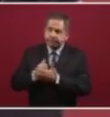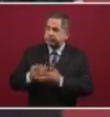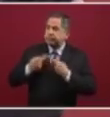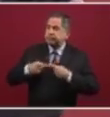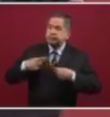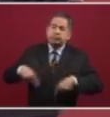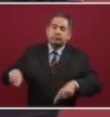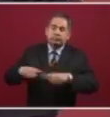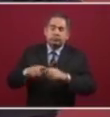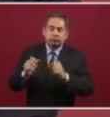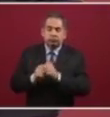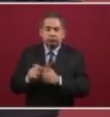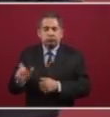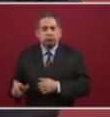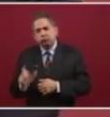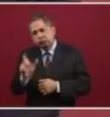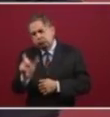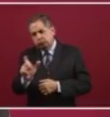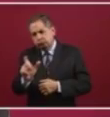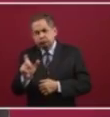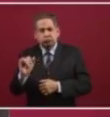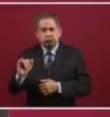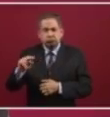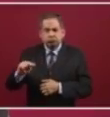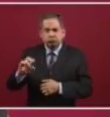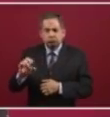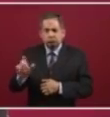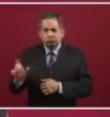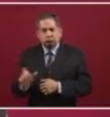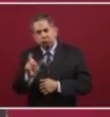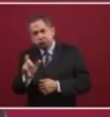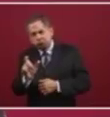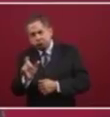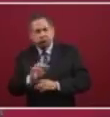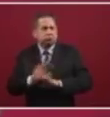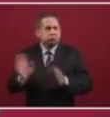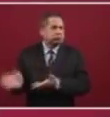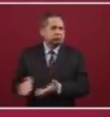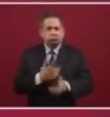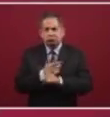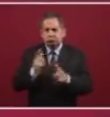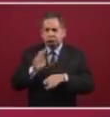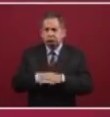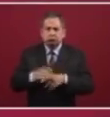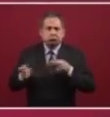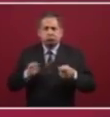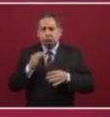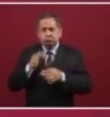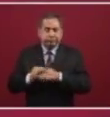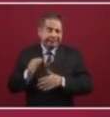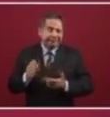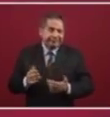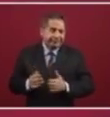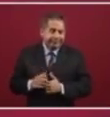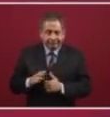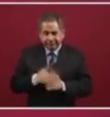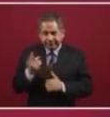gente mostrando pues su credencial para que haya más control, porque